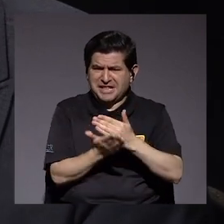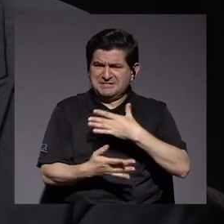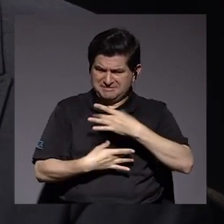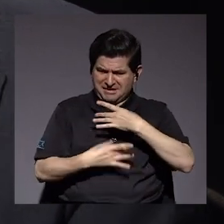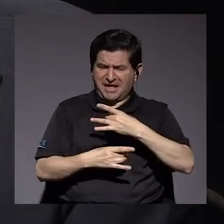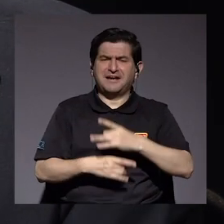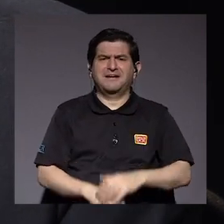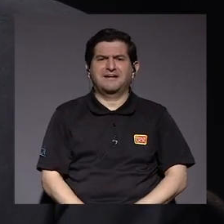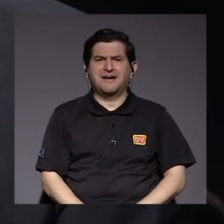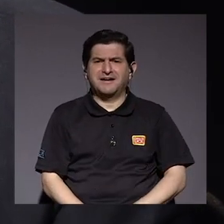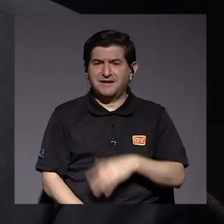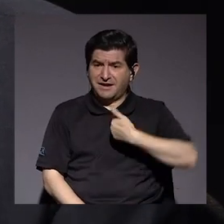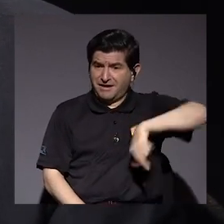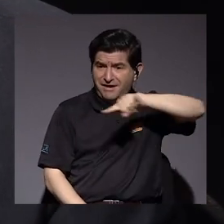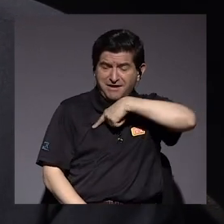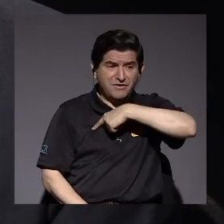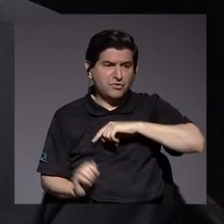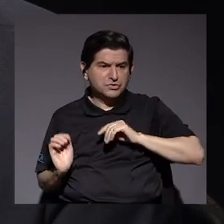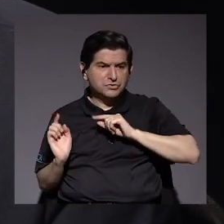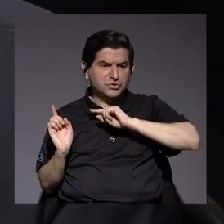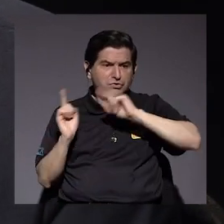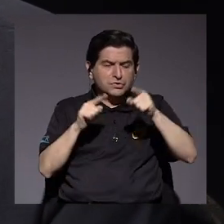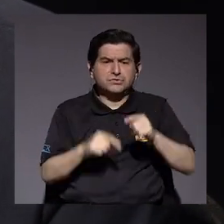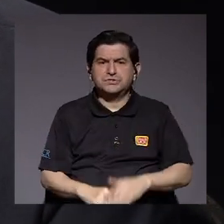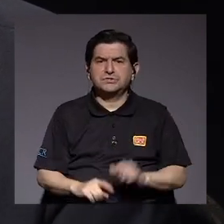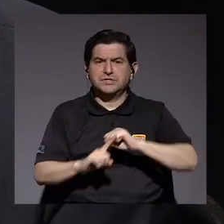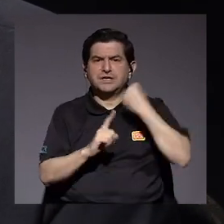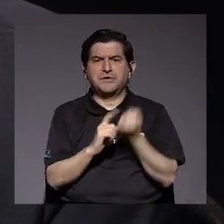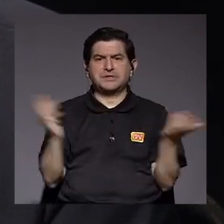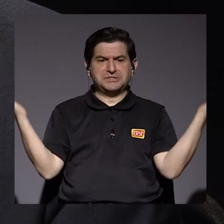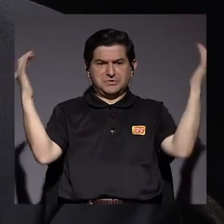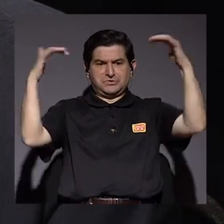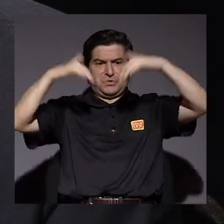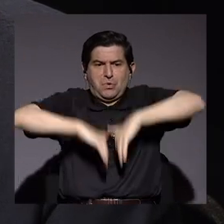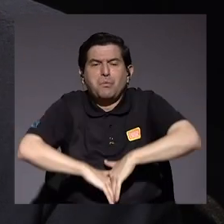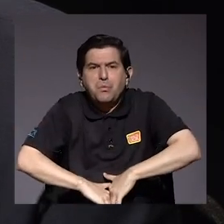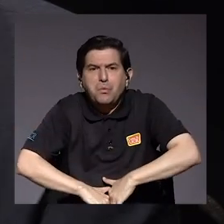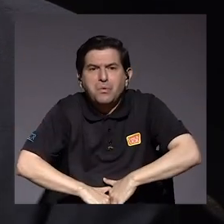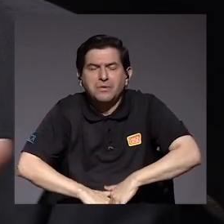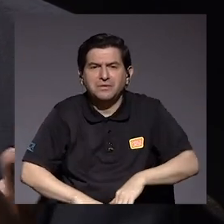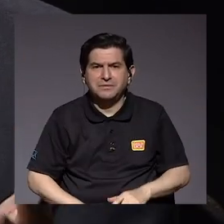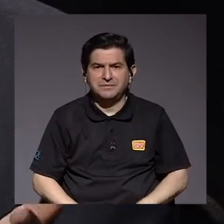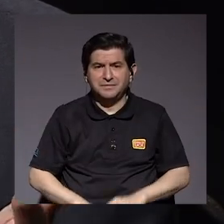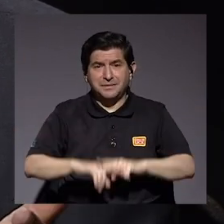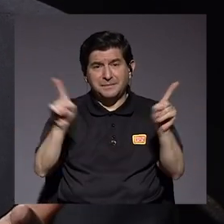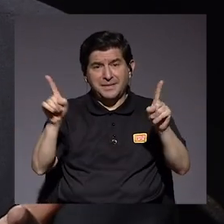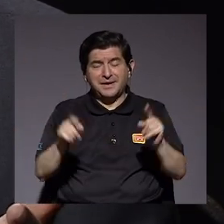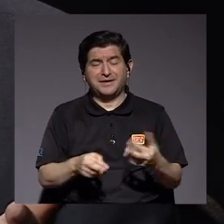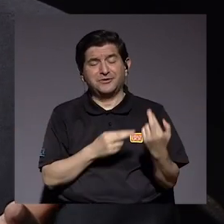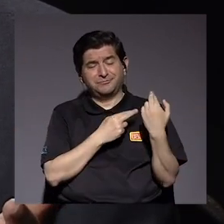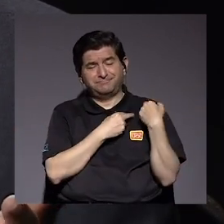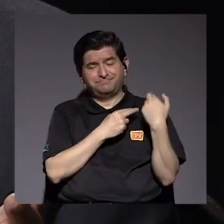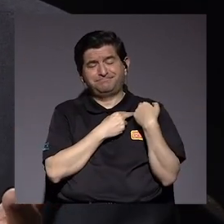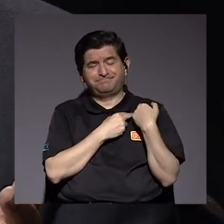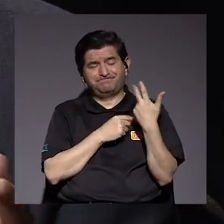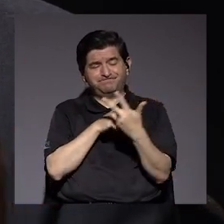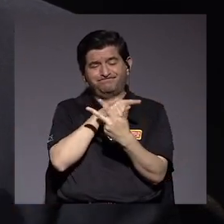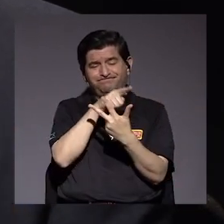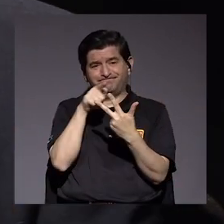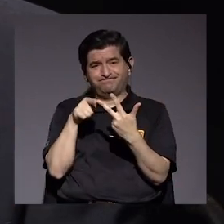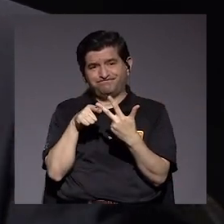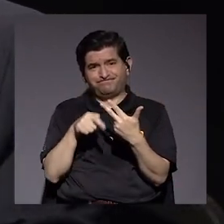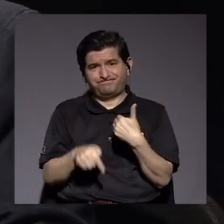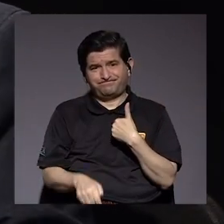ambiciones porque nos están llevando al abismo al abismo global pero bueno esa es responsabilidad de ellos entonces